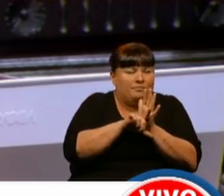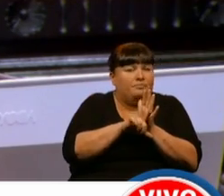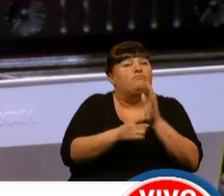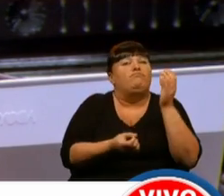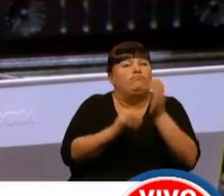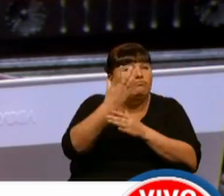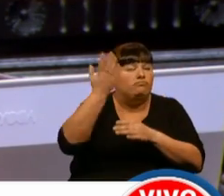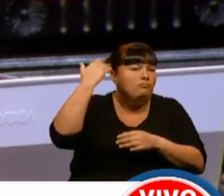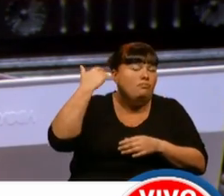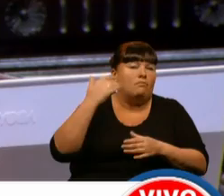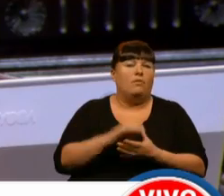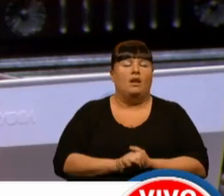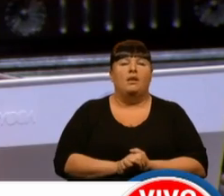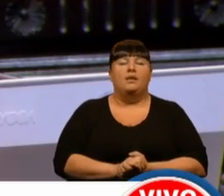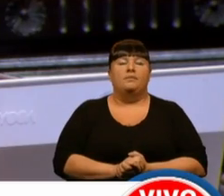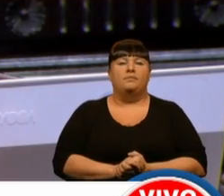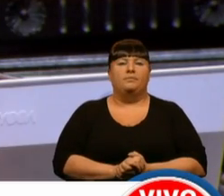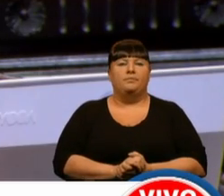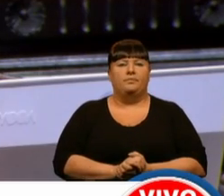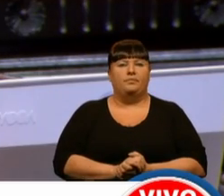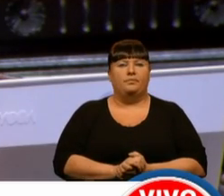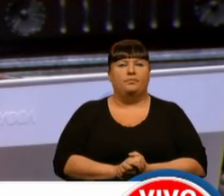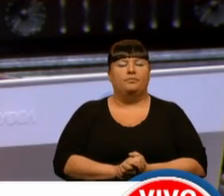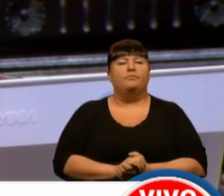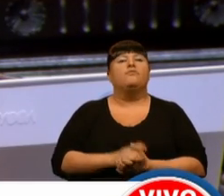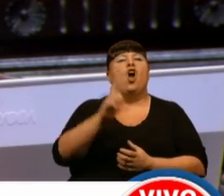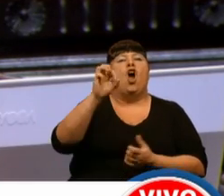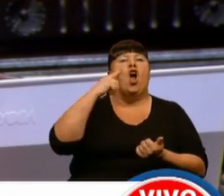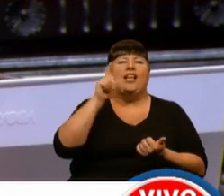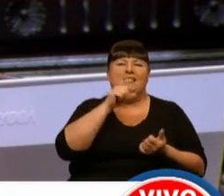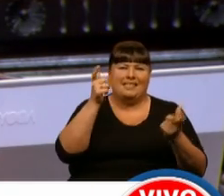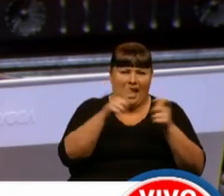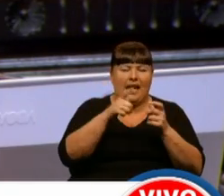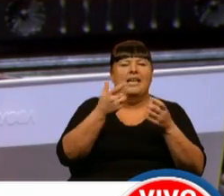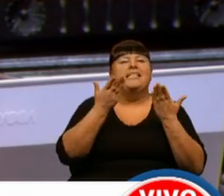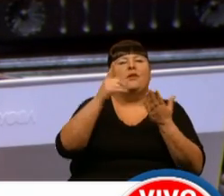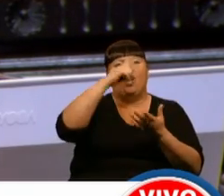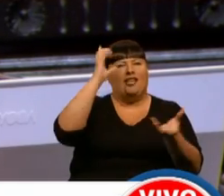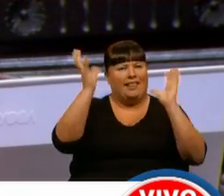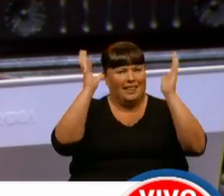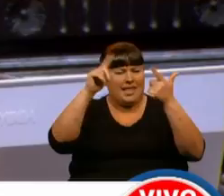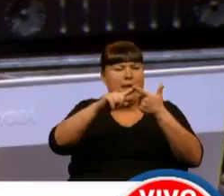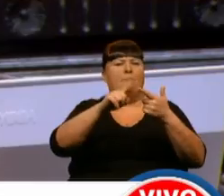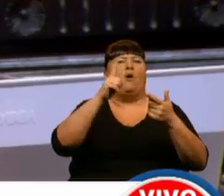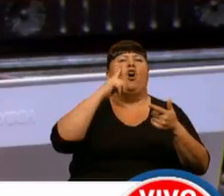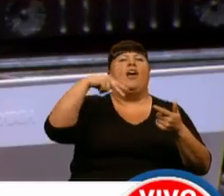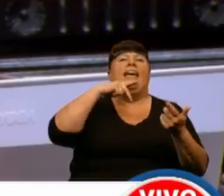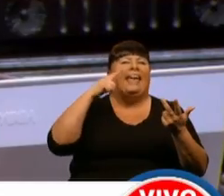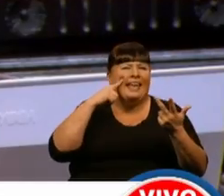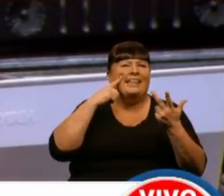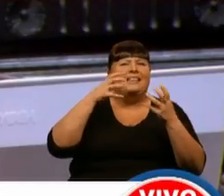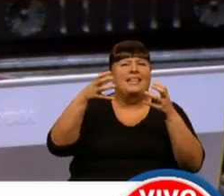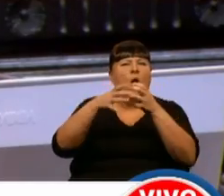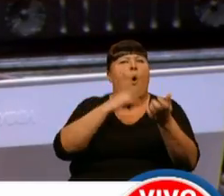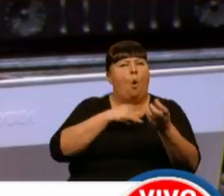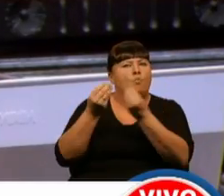fue el trabajo el conicet el servicio metereológico nacional el inti varias